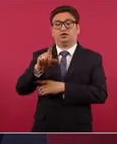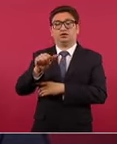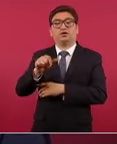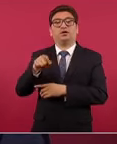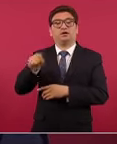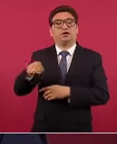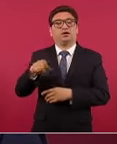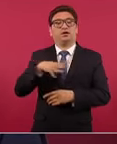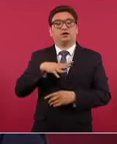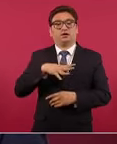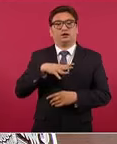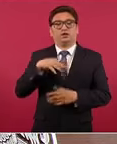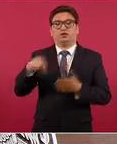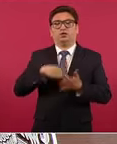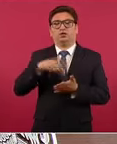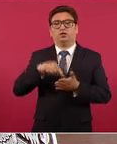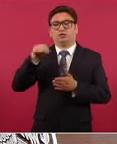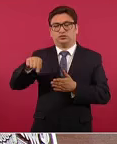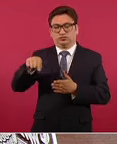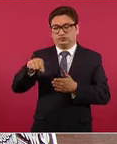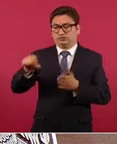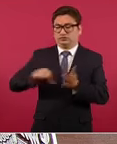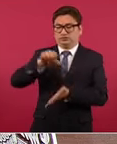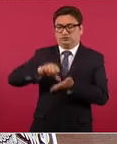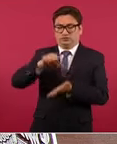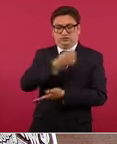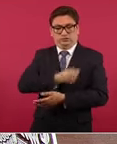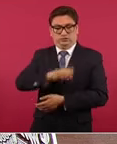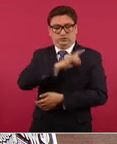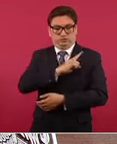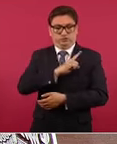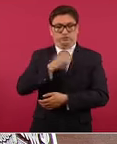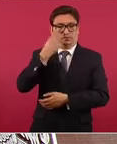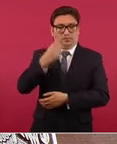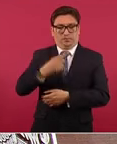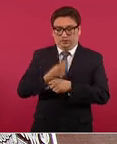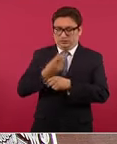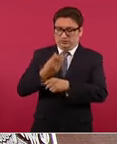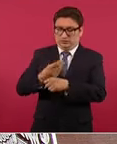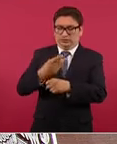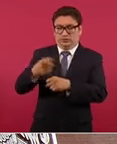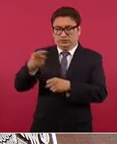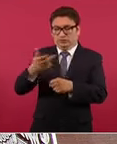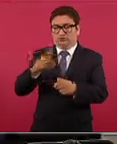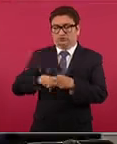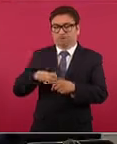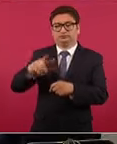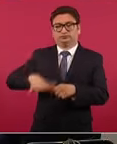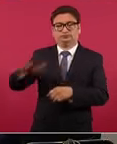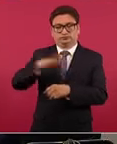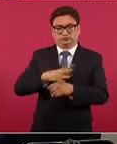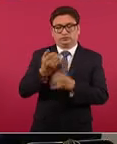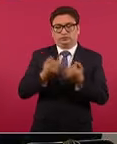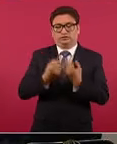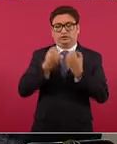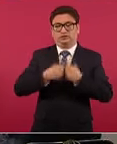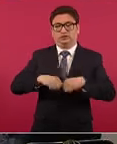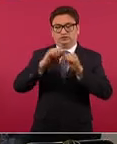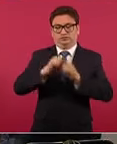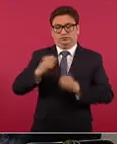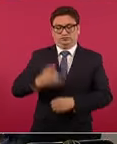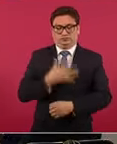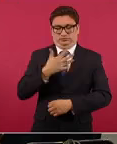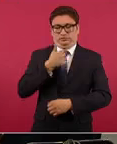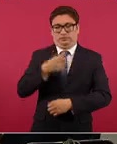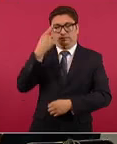una unidad con un centro de salud para convertirlo en una unidad médica rural de linz bienestar para garantizar que